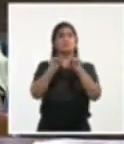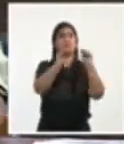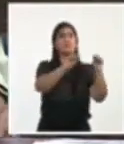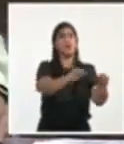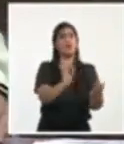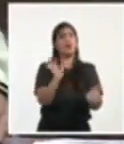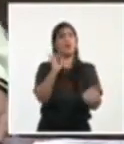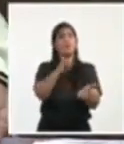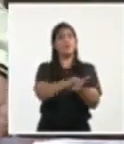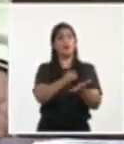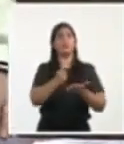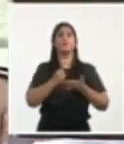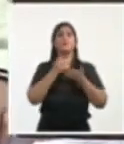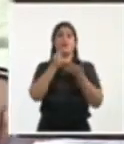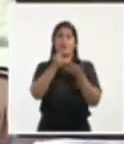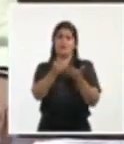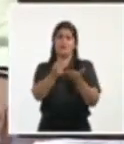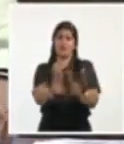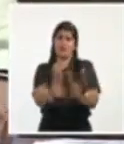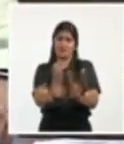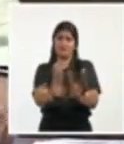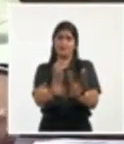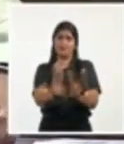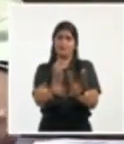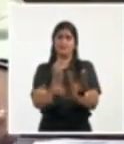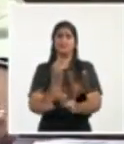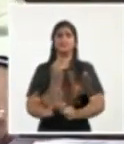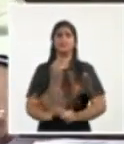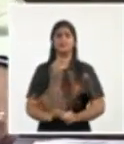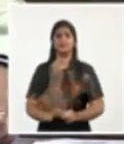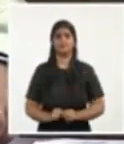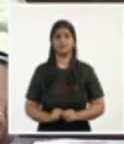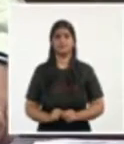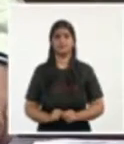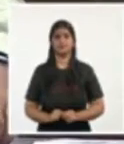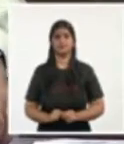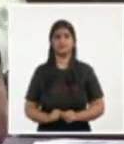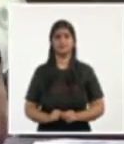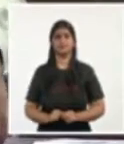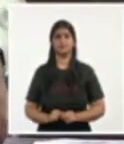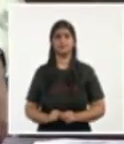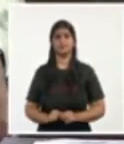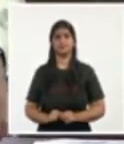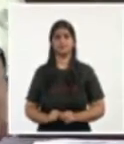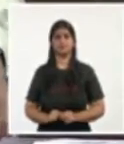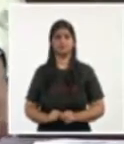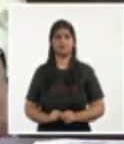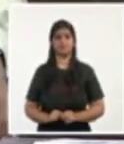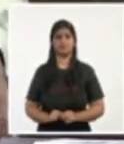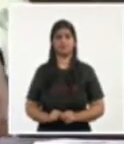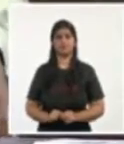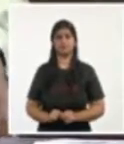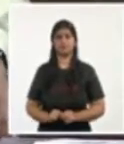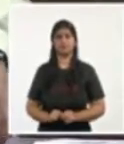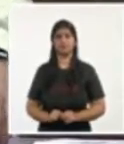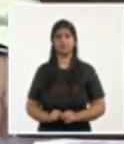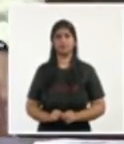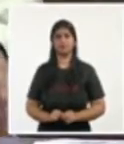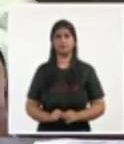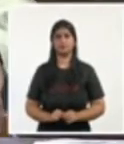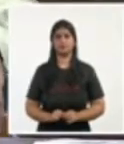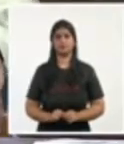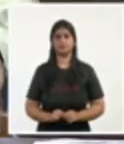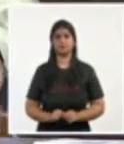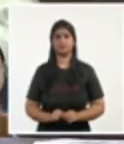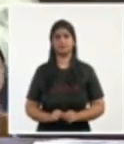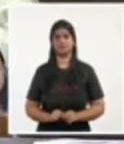también con equipos de salud y otros organismos que conforman, que tienen la principal incidencia en el control de la epidemia.